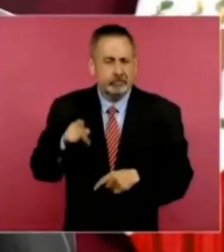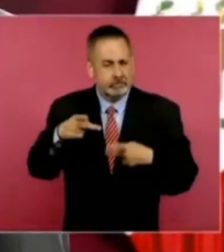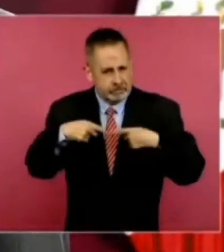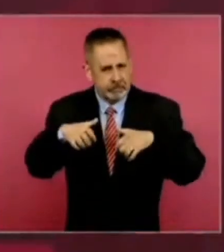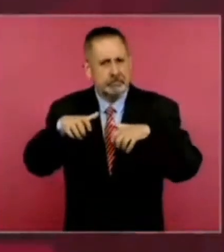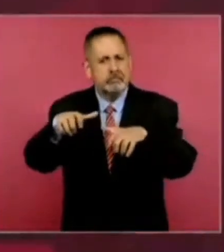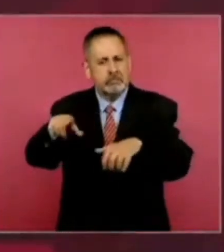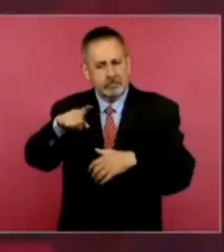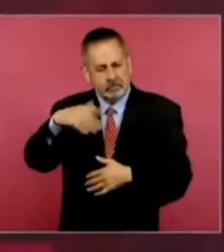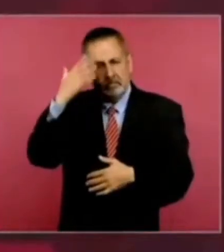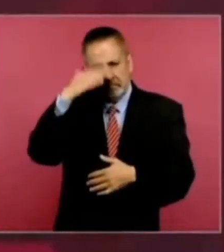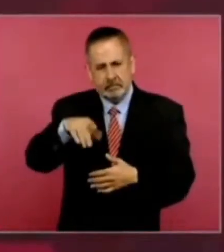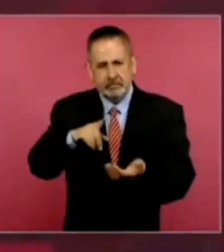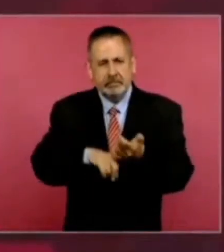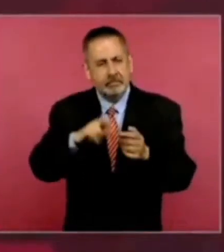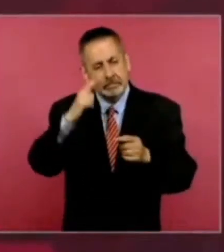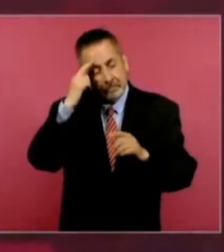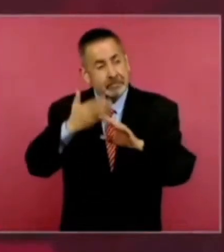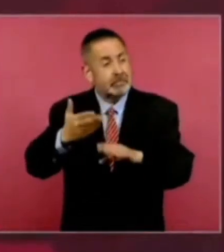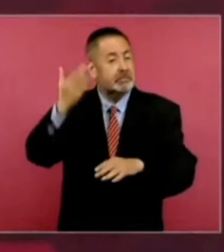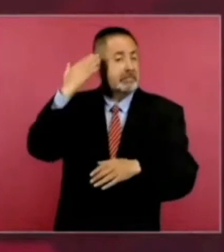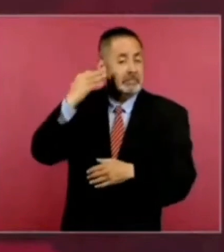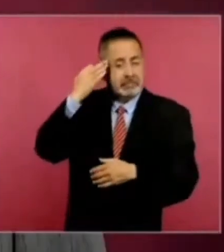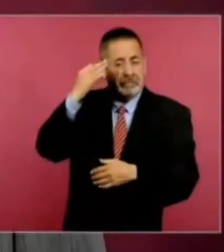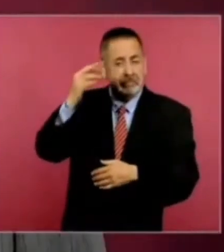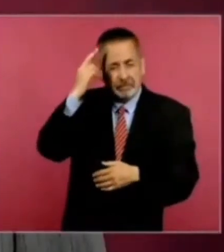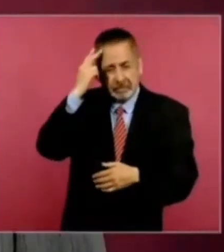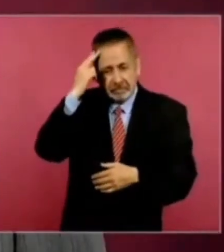como se suponía en la época de Porfirio Díaz.